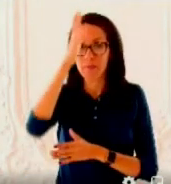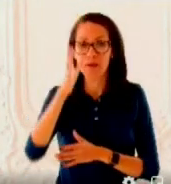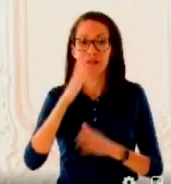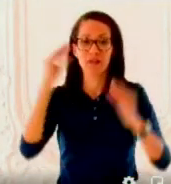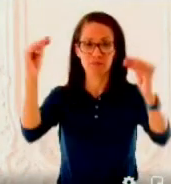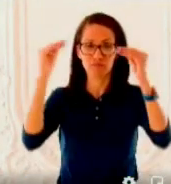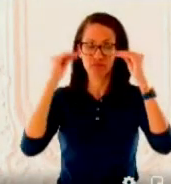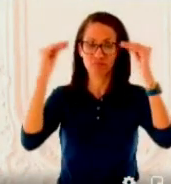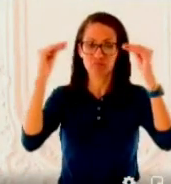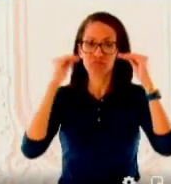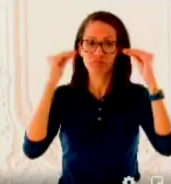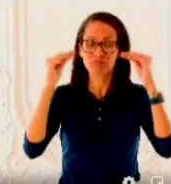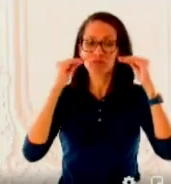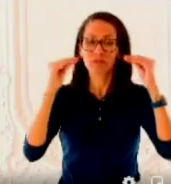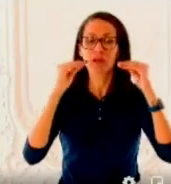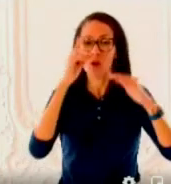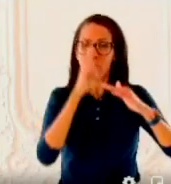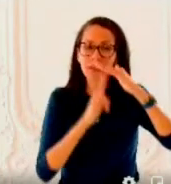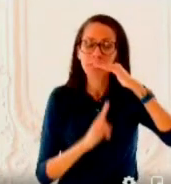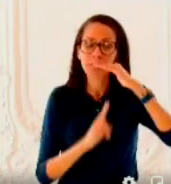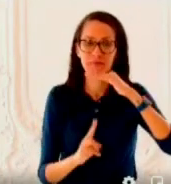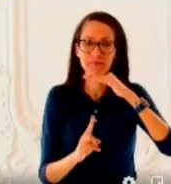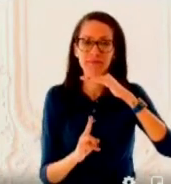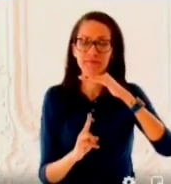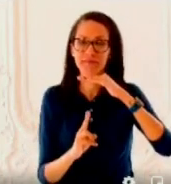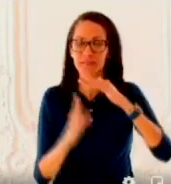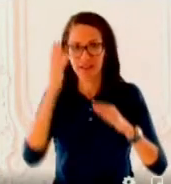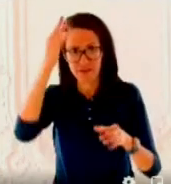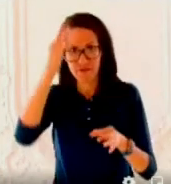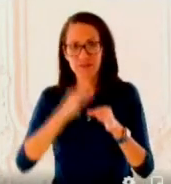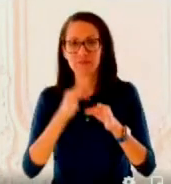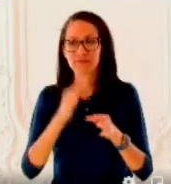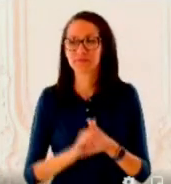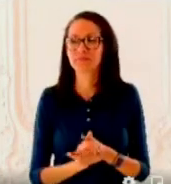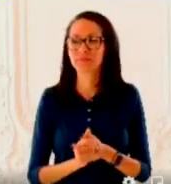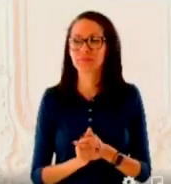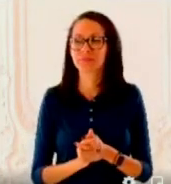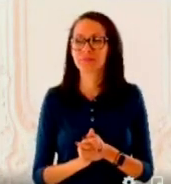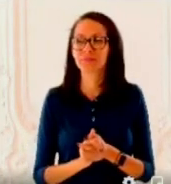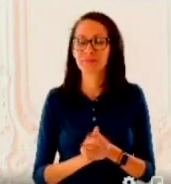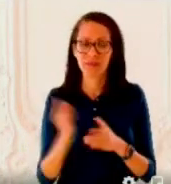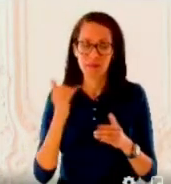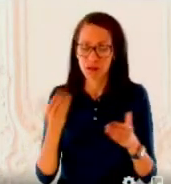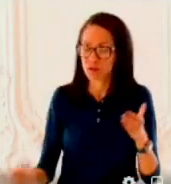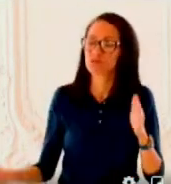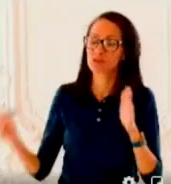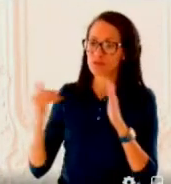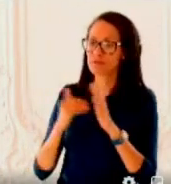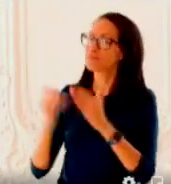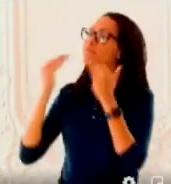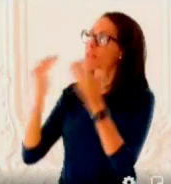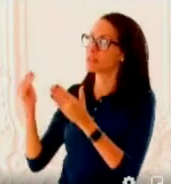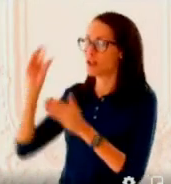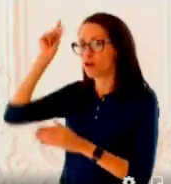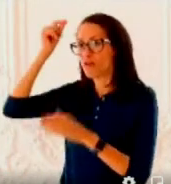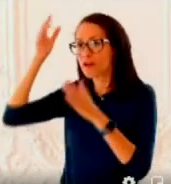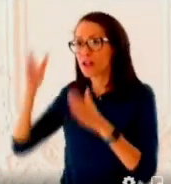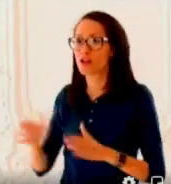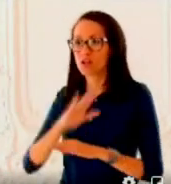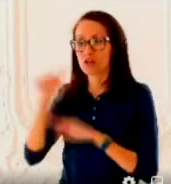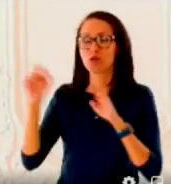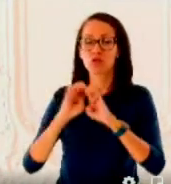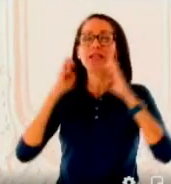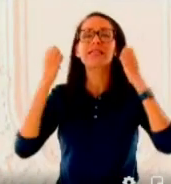y una crianza humilde y de fe. También nuevamente le agradezco sinceramente, señor gobernador, y a todo el equipo